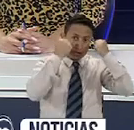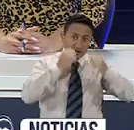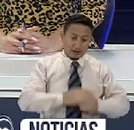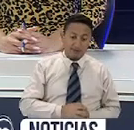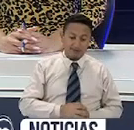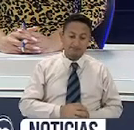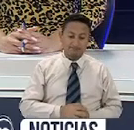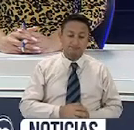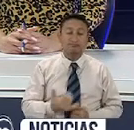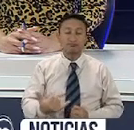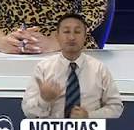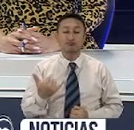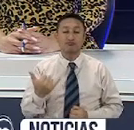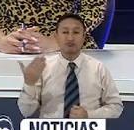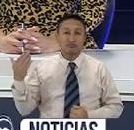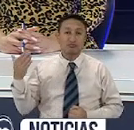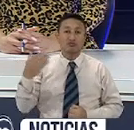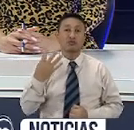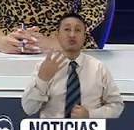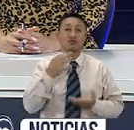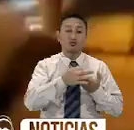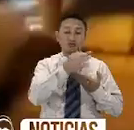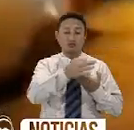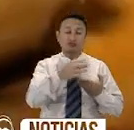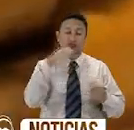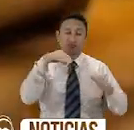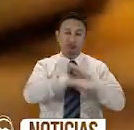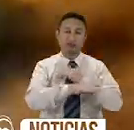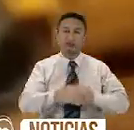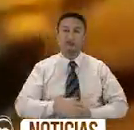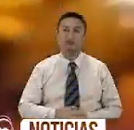El golpe se desarrolló en 4 cantones.